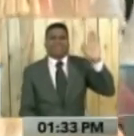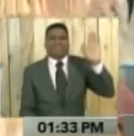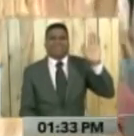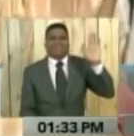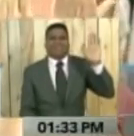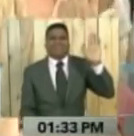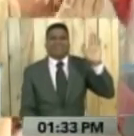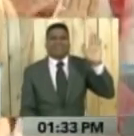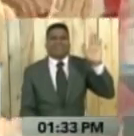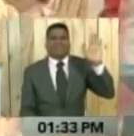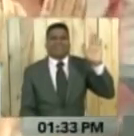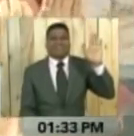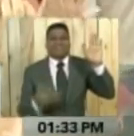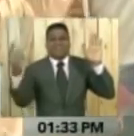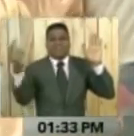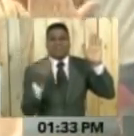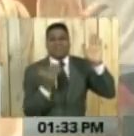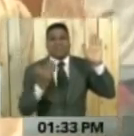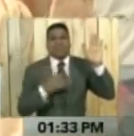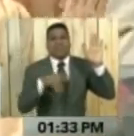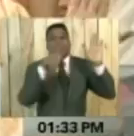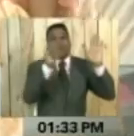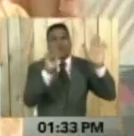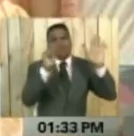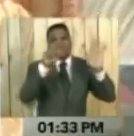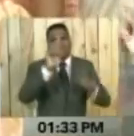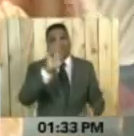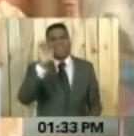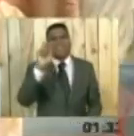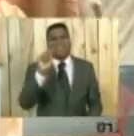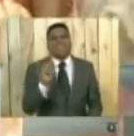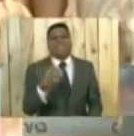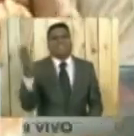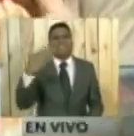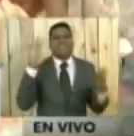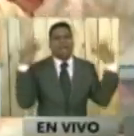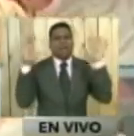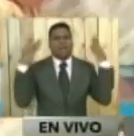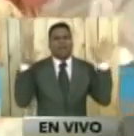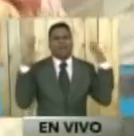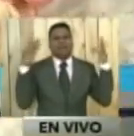Ah, llegó Tare, vale, aquí está. Un aplauso para el camarada Tare, la Isami.